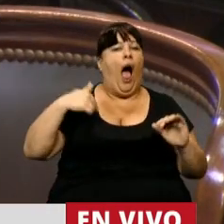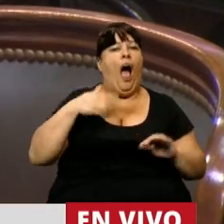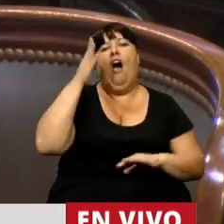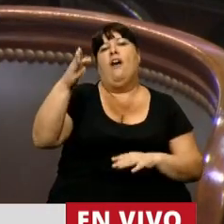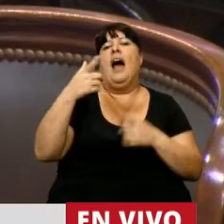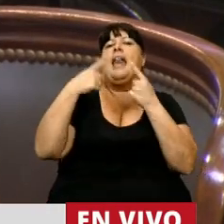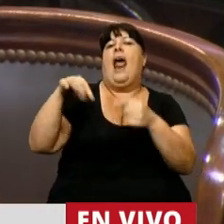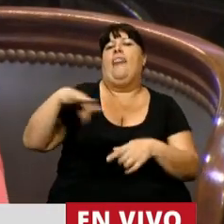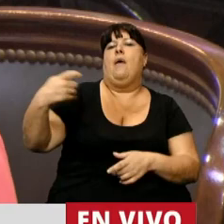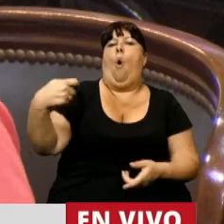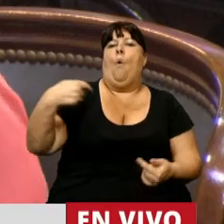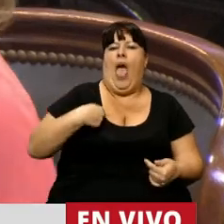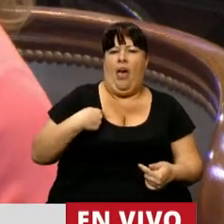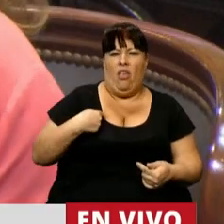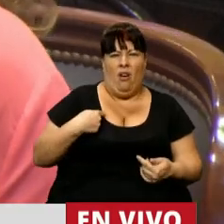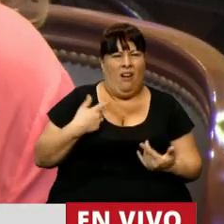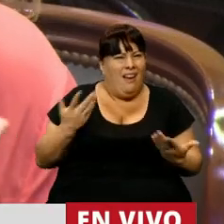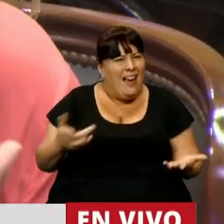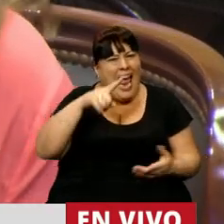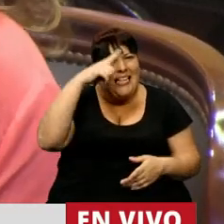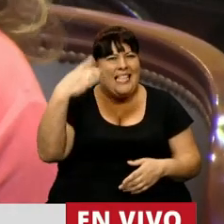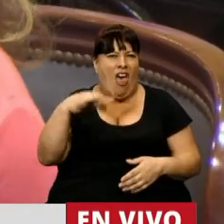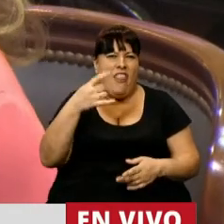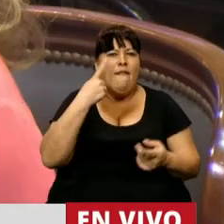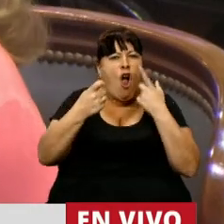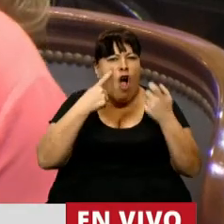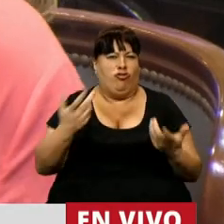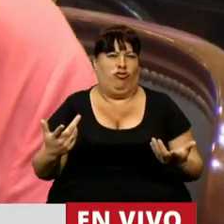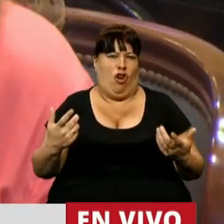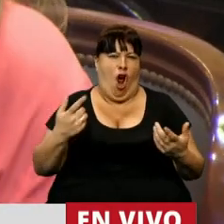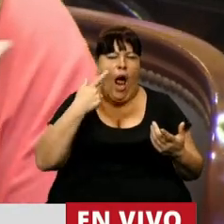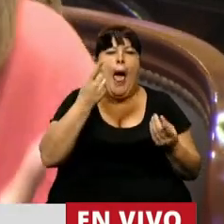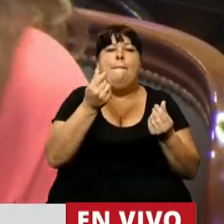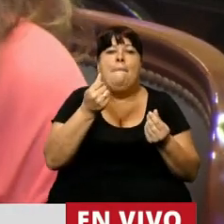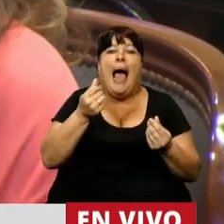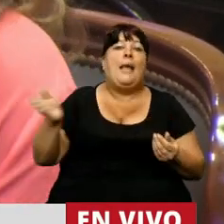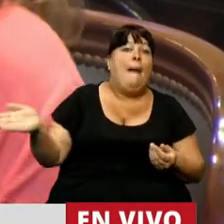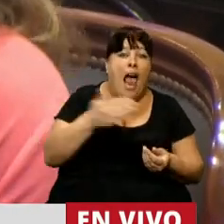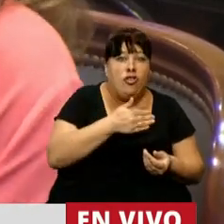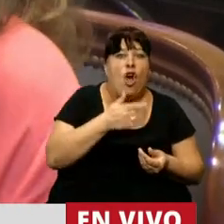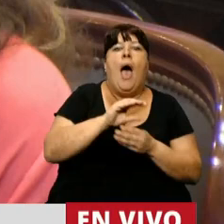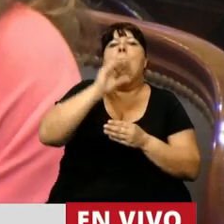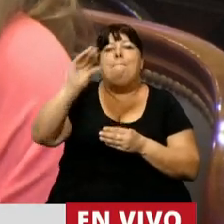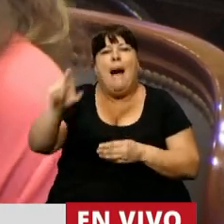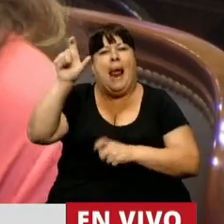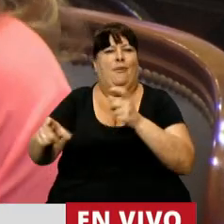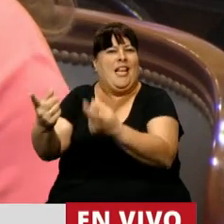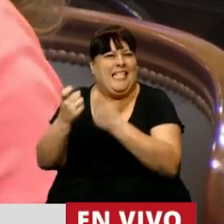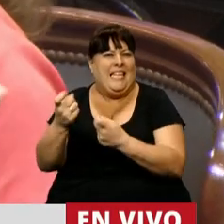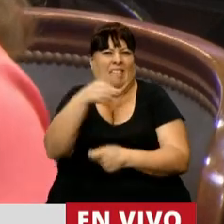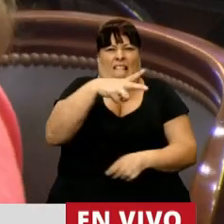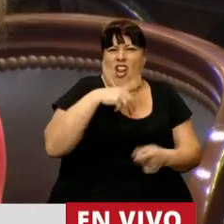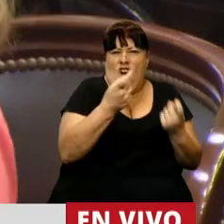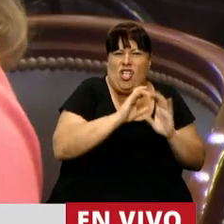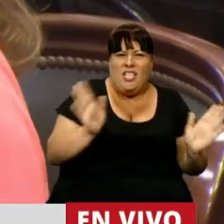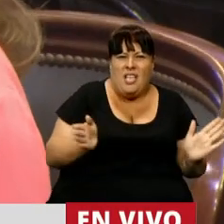fueron y reclamaron una jubilación. ¿No tiene que estar el Estado también chequeando que el dinero que es de todos vaya a las personas que lo necesitan? Y